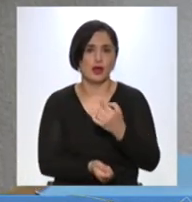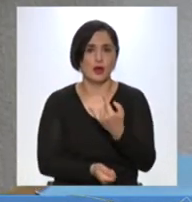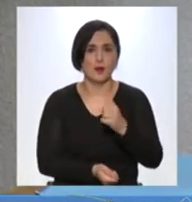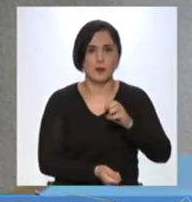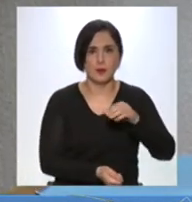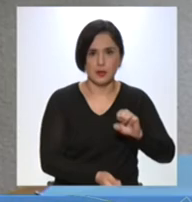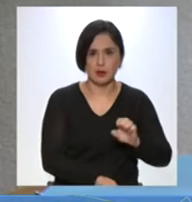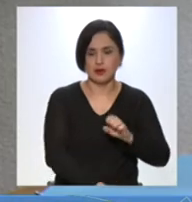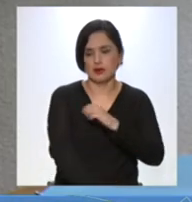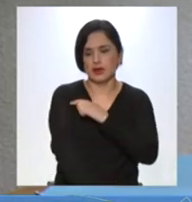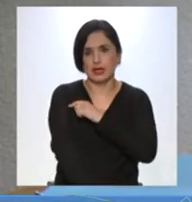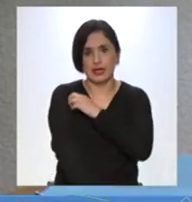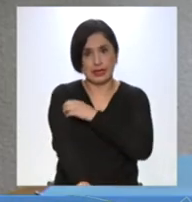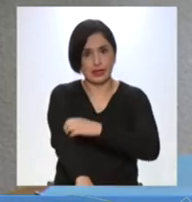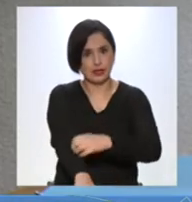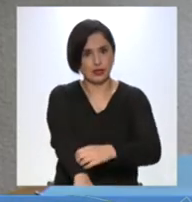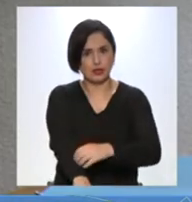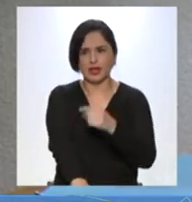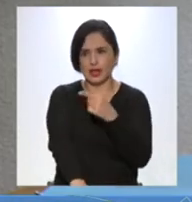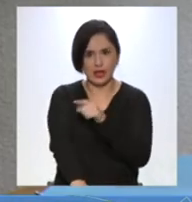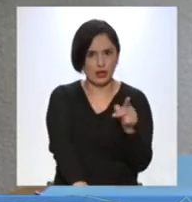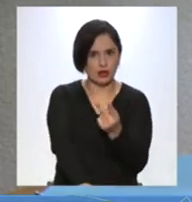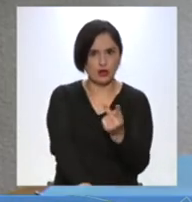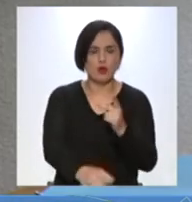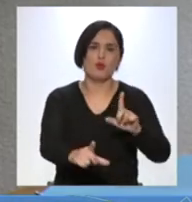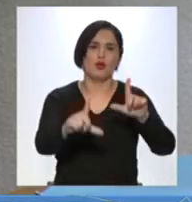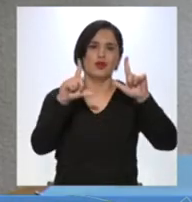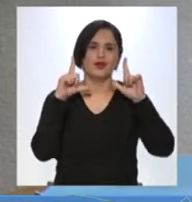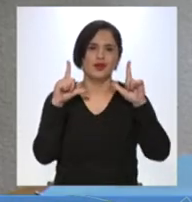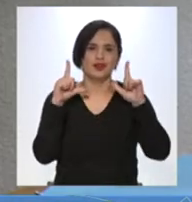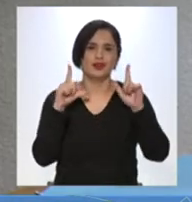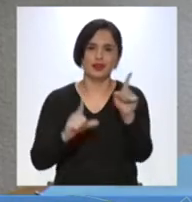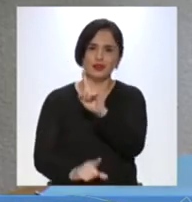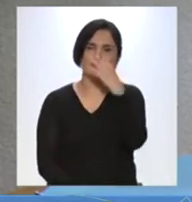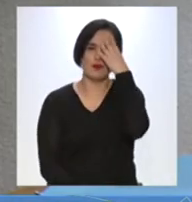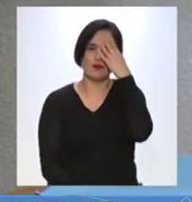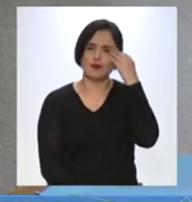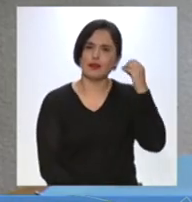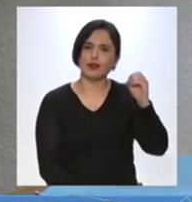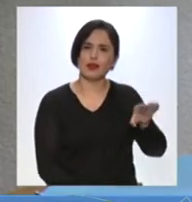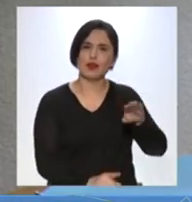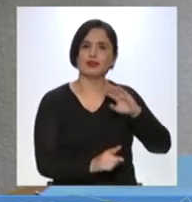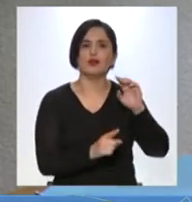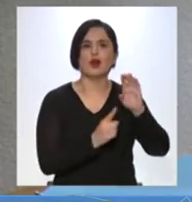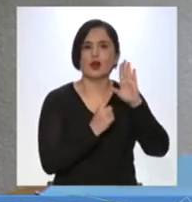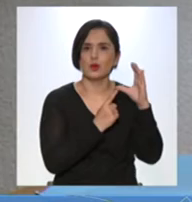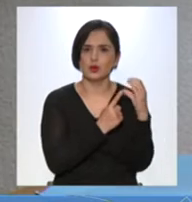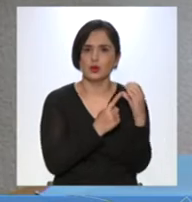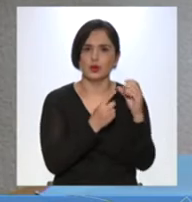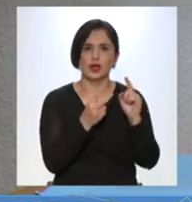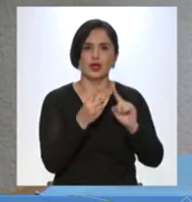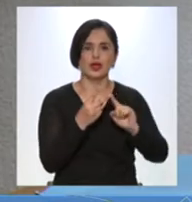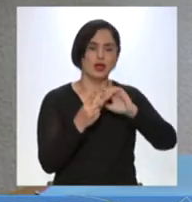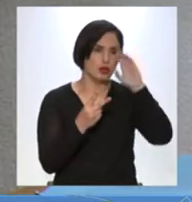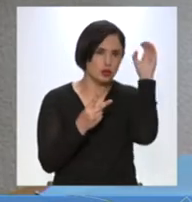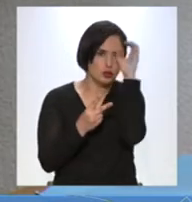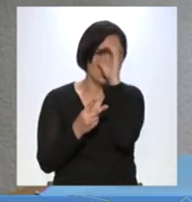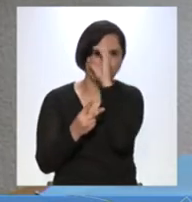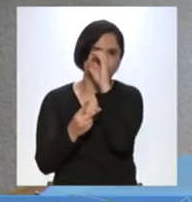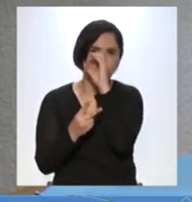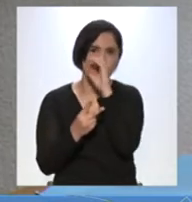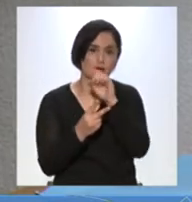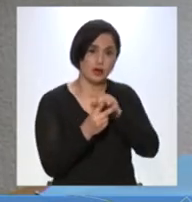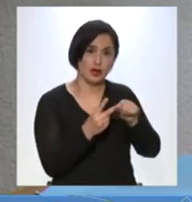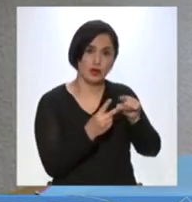regiones deben tener un lugar protagónico, no olvidando al mundo de la cultura y el turismo que requieren de nuestra